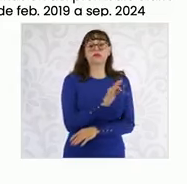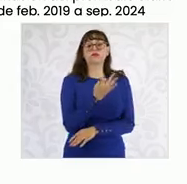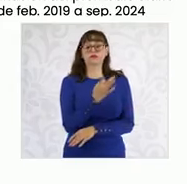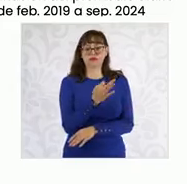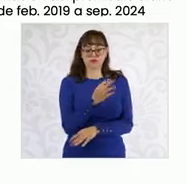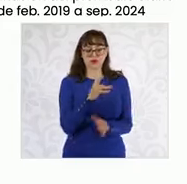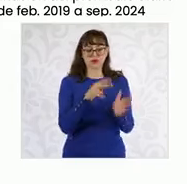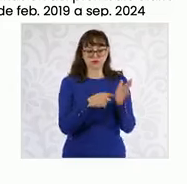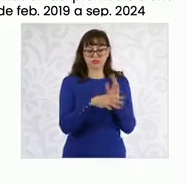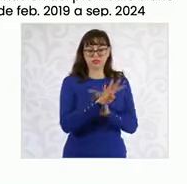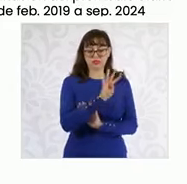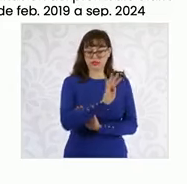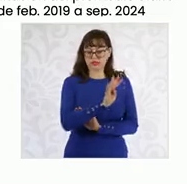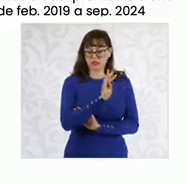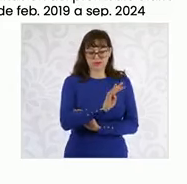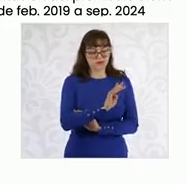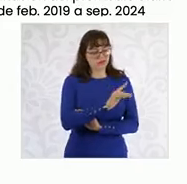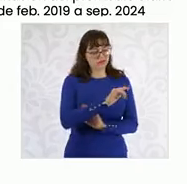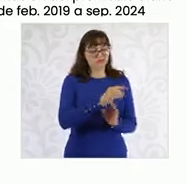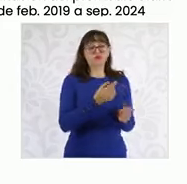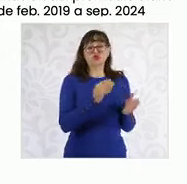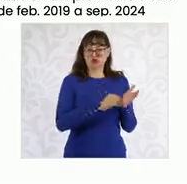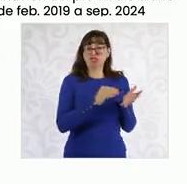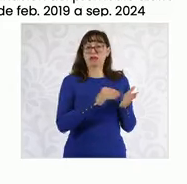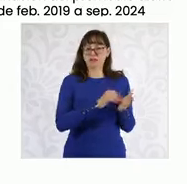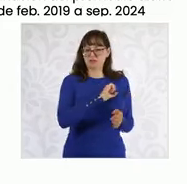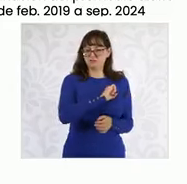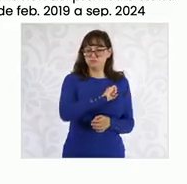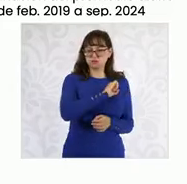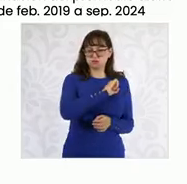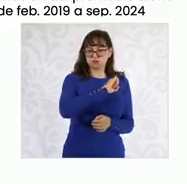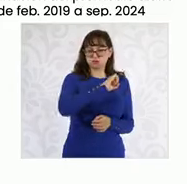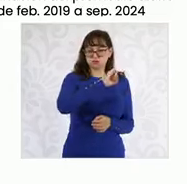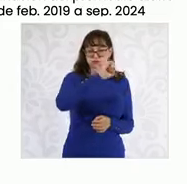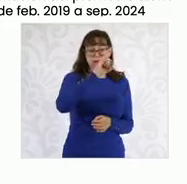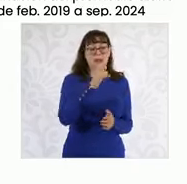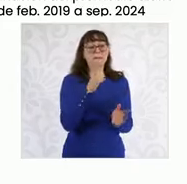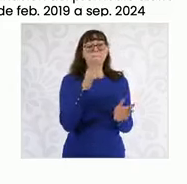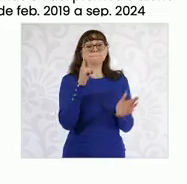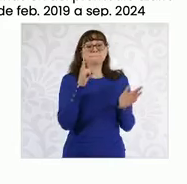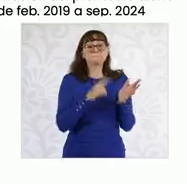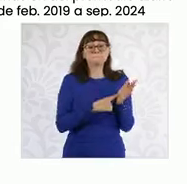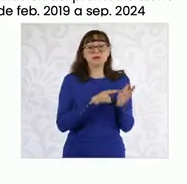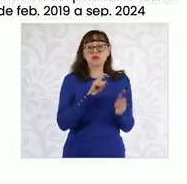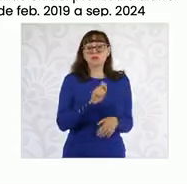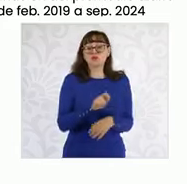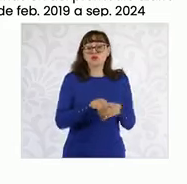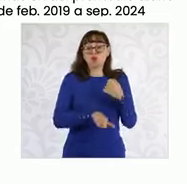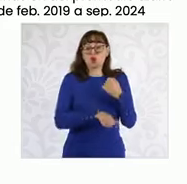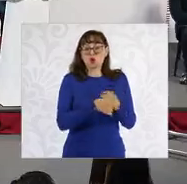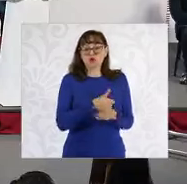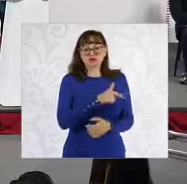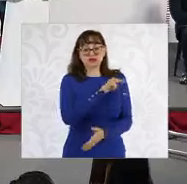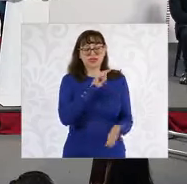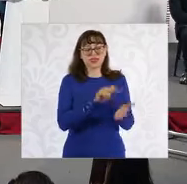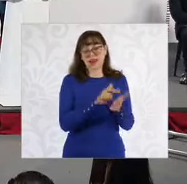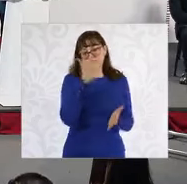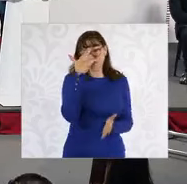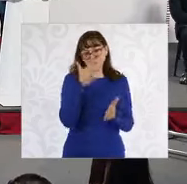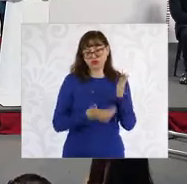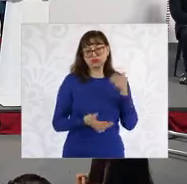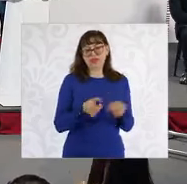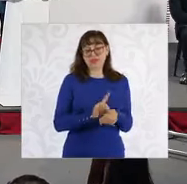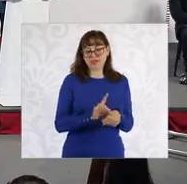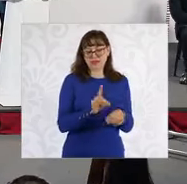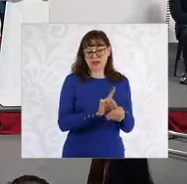de 2019, con más de 1,000 delitos diarios, 1,011.11 para ser exactos. Sin embargo, no solo